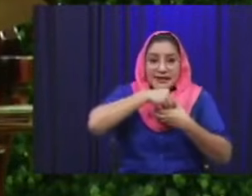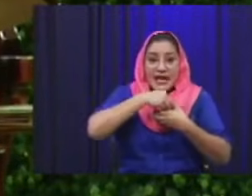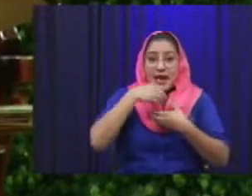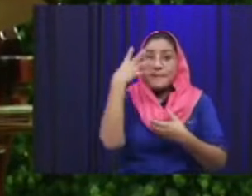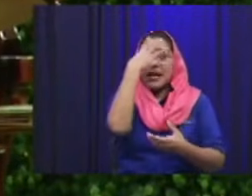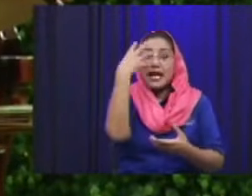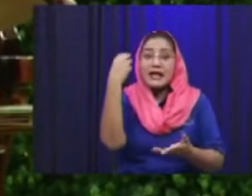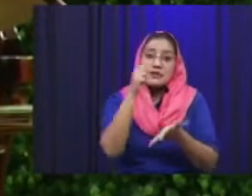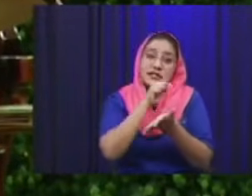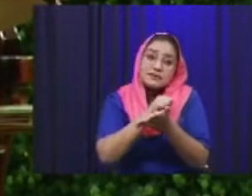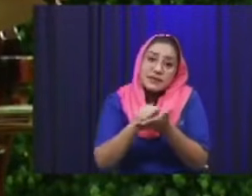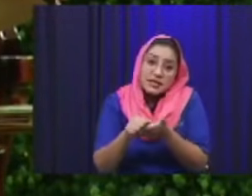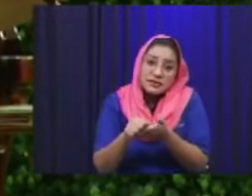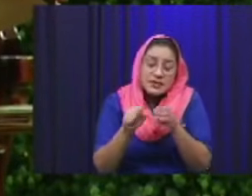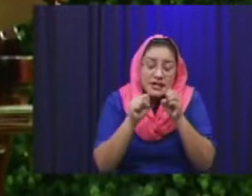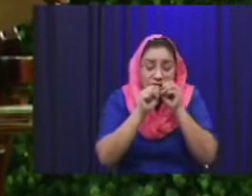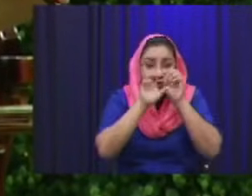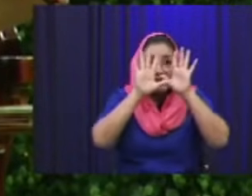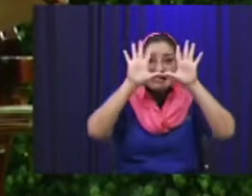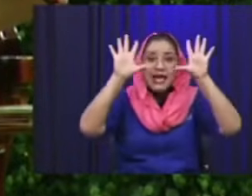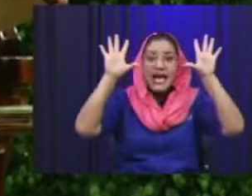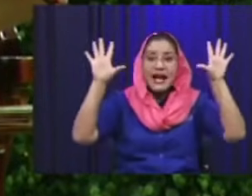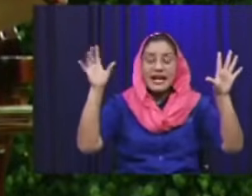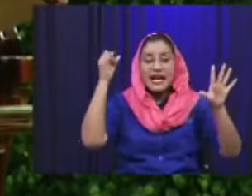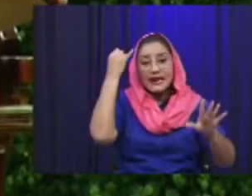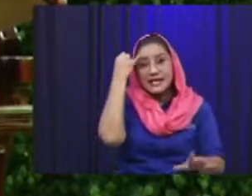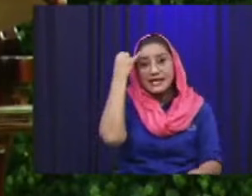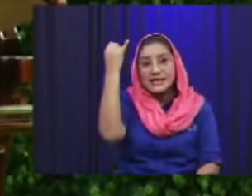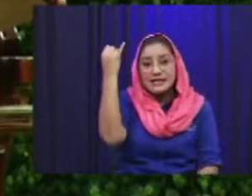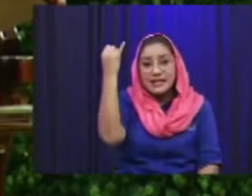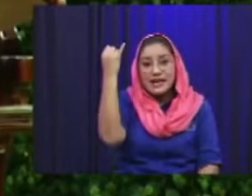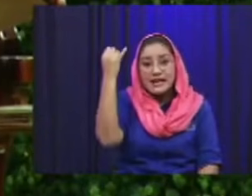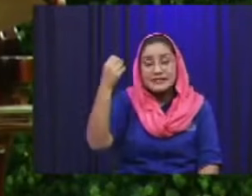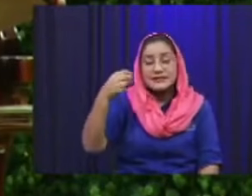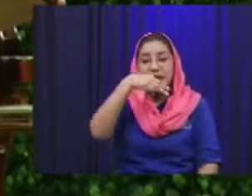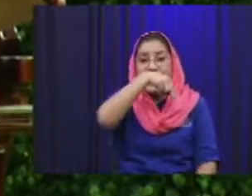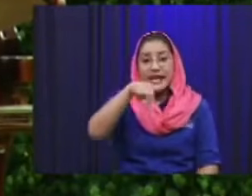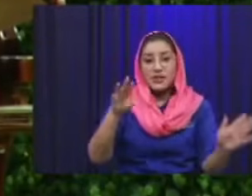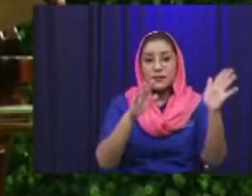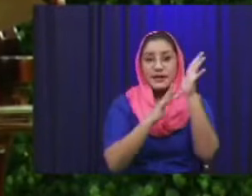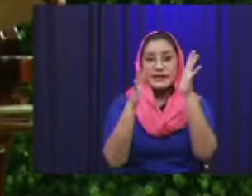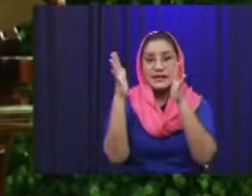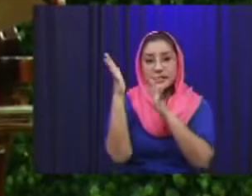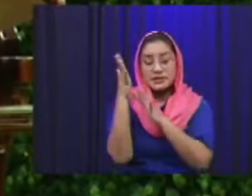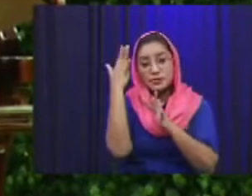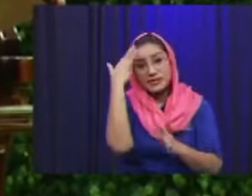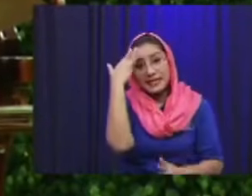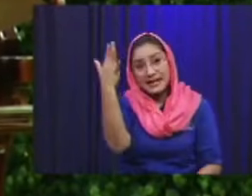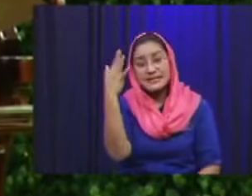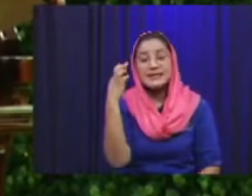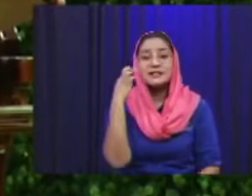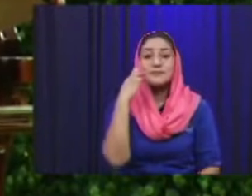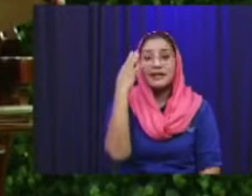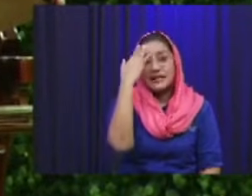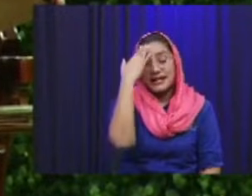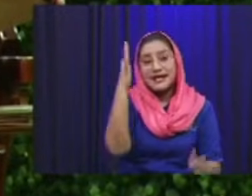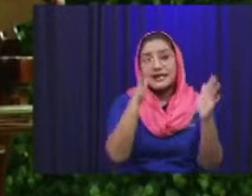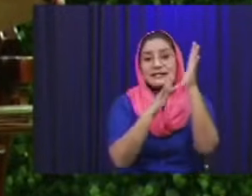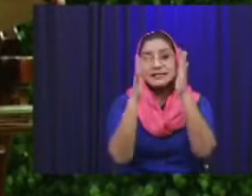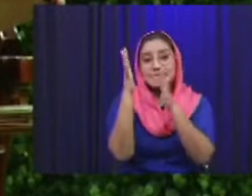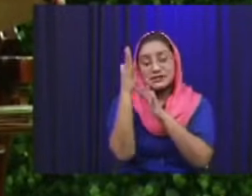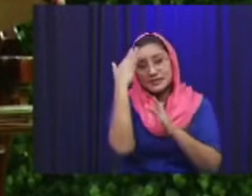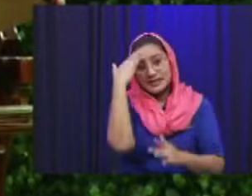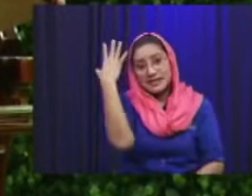para que se esclarezcan ideas en el nombre de jesús gracias padre gracias hijo y